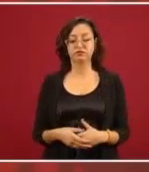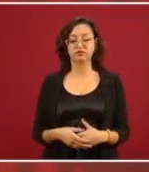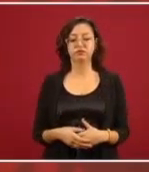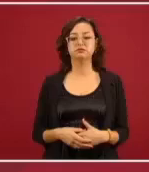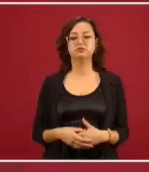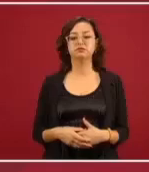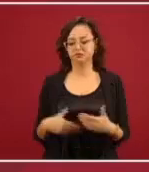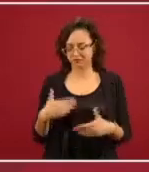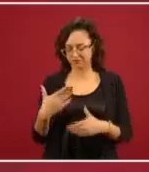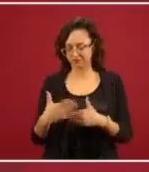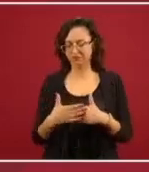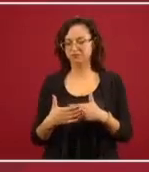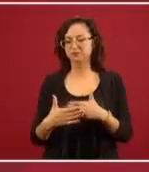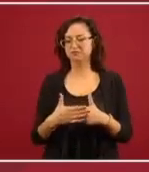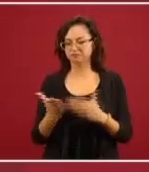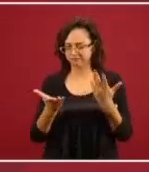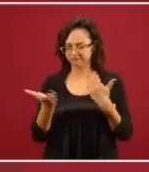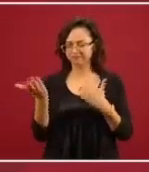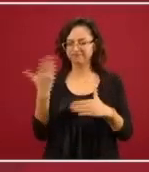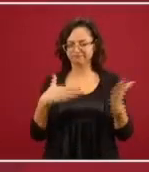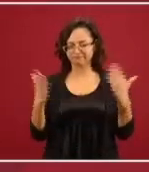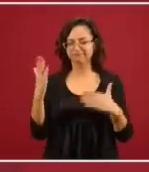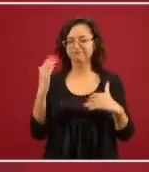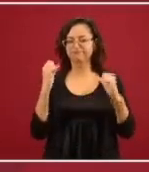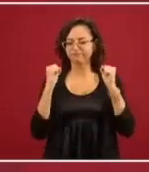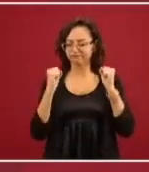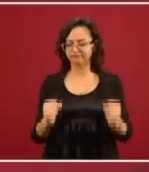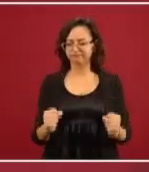de que vamos a salir adelante.